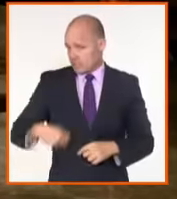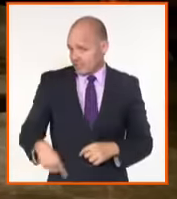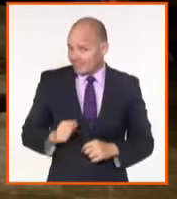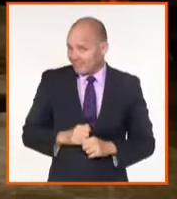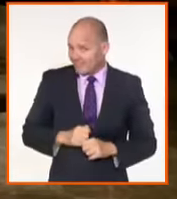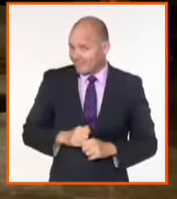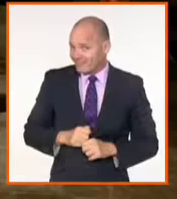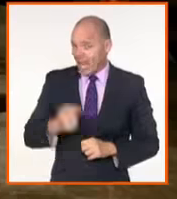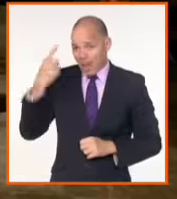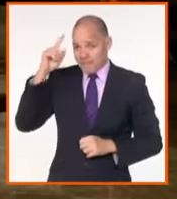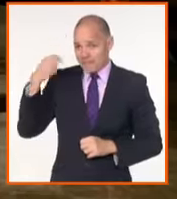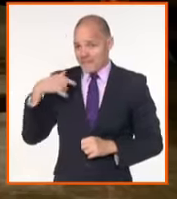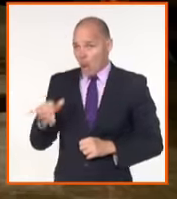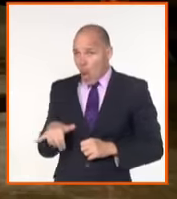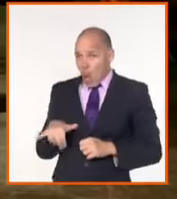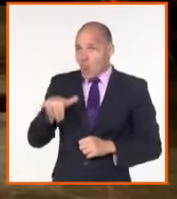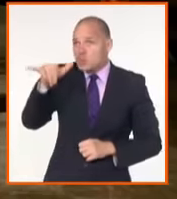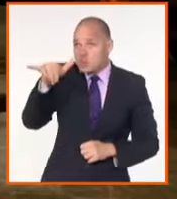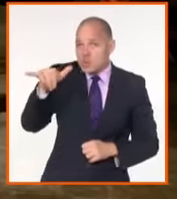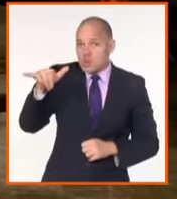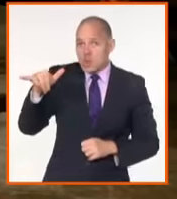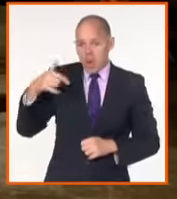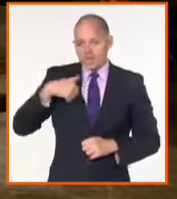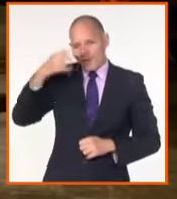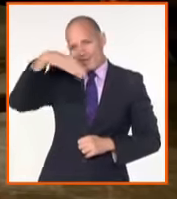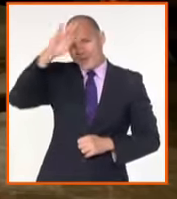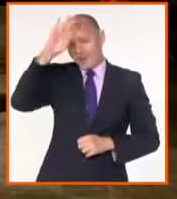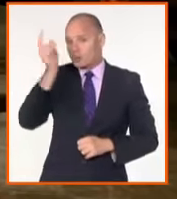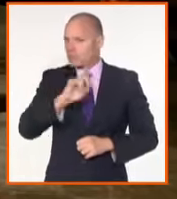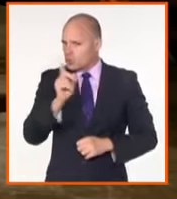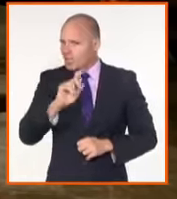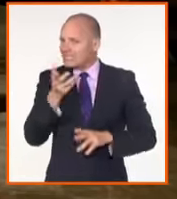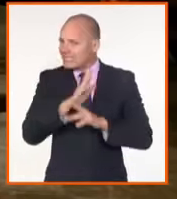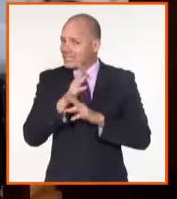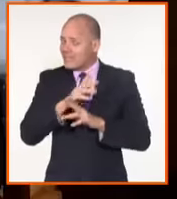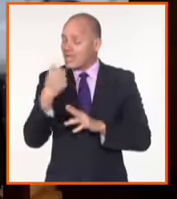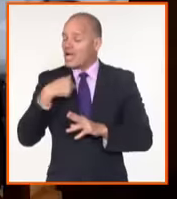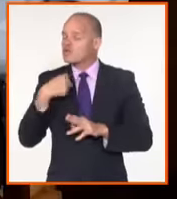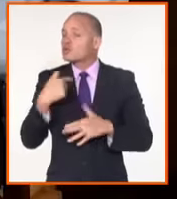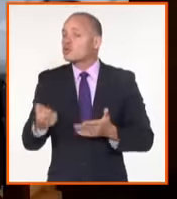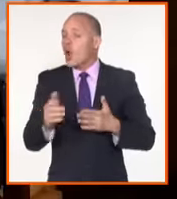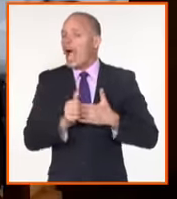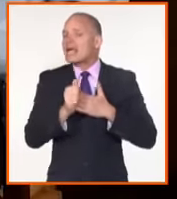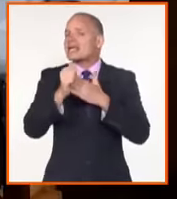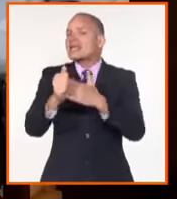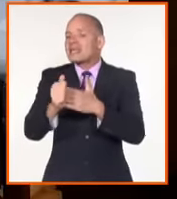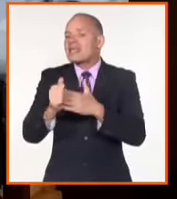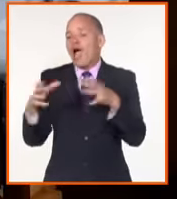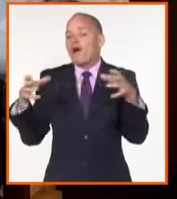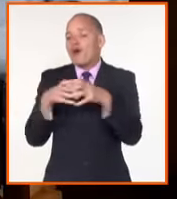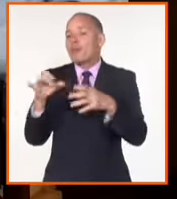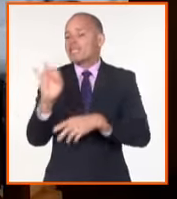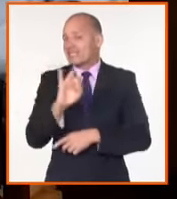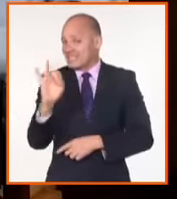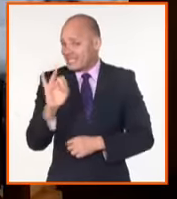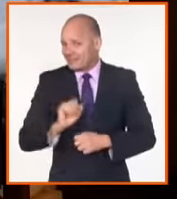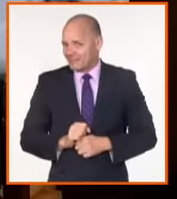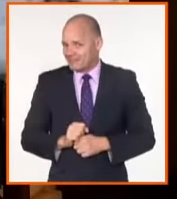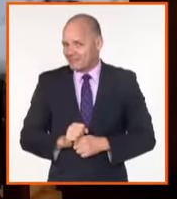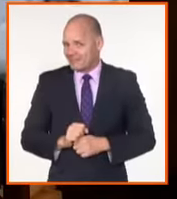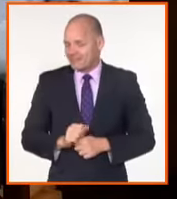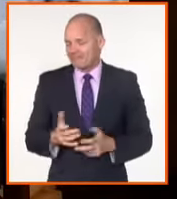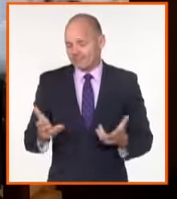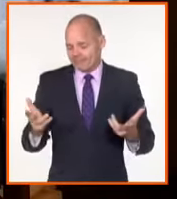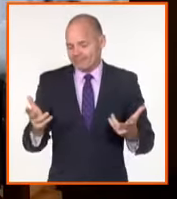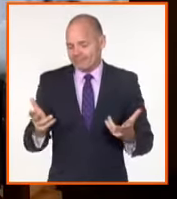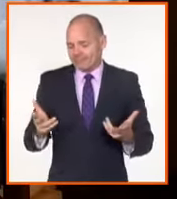en representación del Grupo de los 77. Y hay un grupo de eventos internacionales donde tiene que estar presente el Grupo de los 77 que han implicado